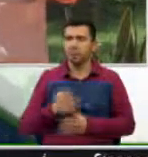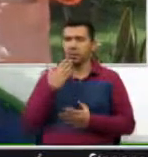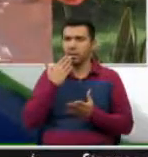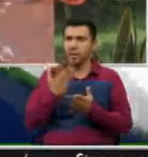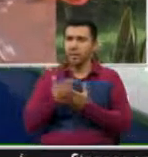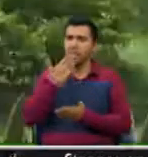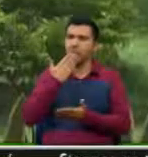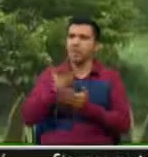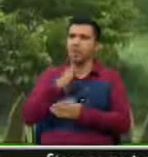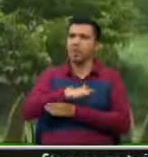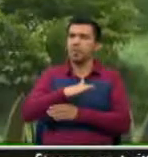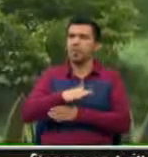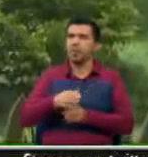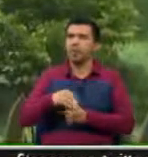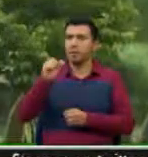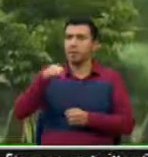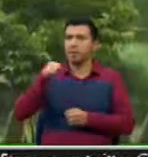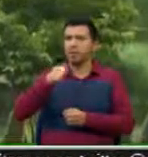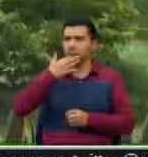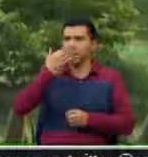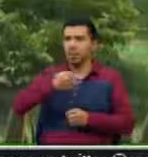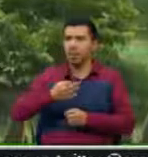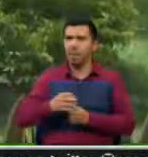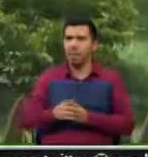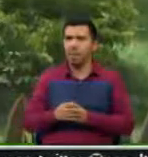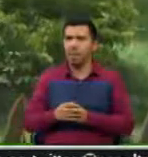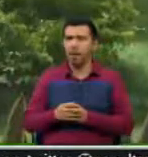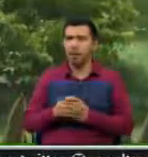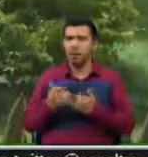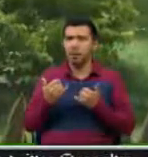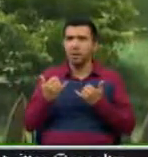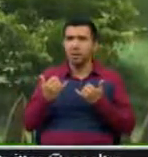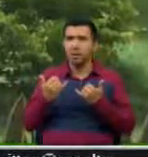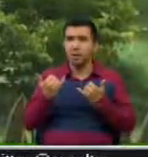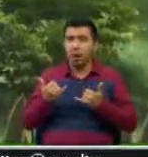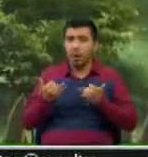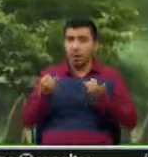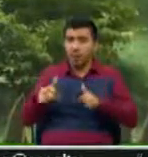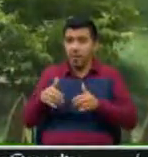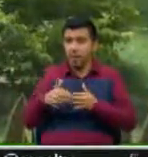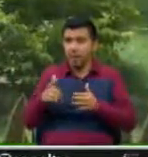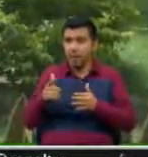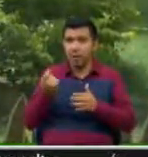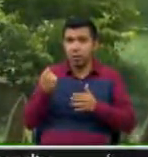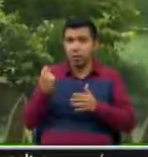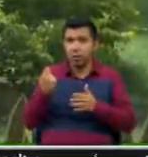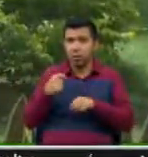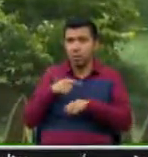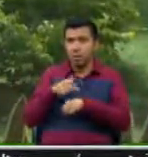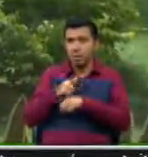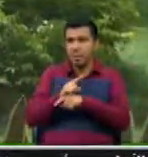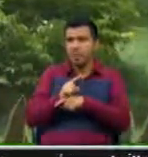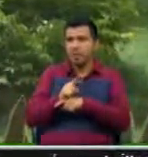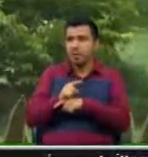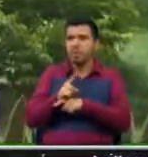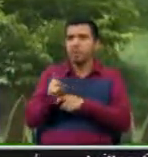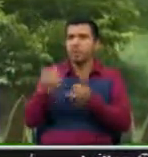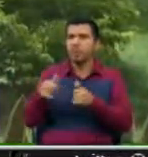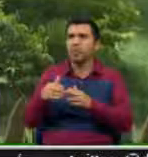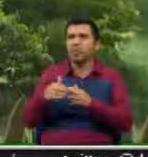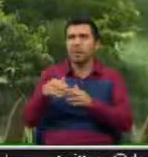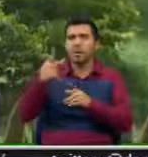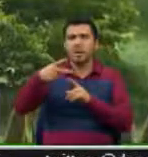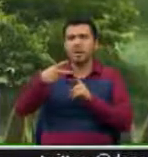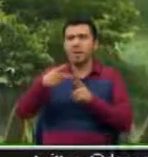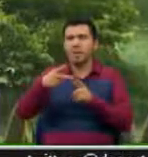Gracias, muy buenas tardes. Efectivamente, a esta hora ya culmina, o hace pocos minutos culminó el encuentro, el penúltimo